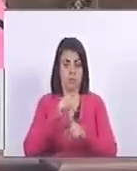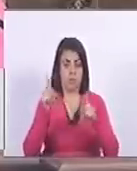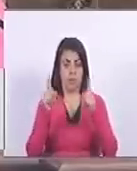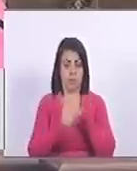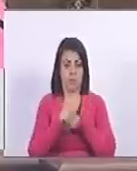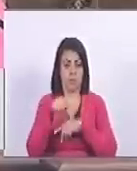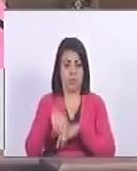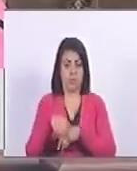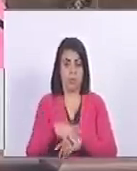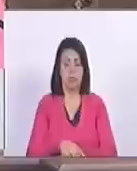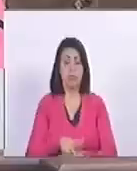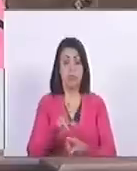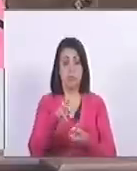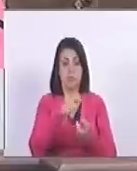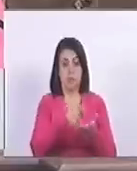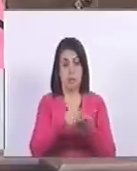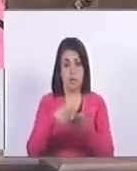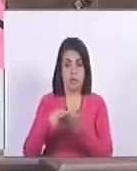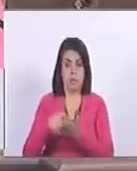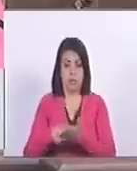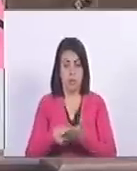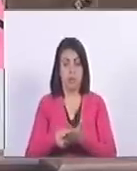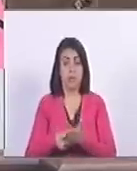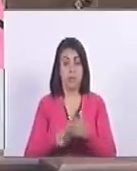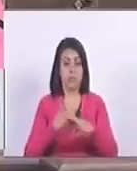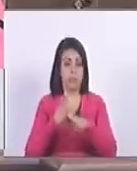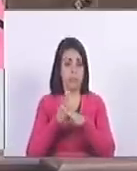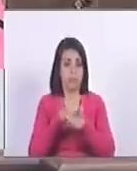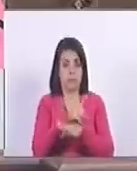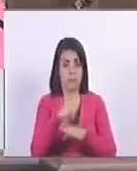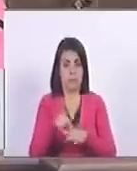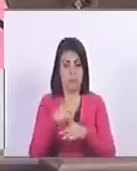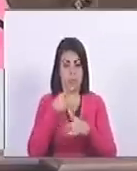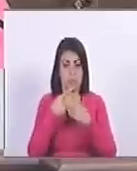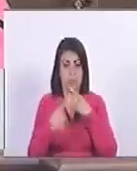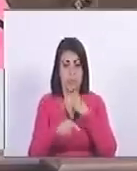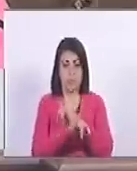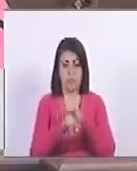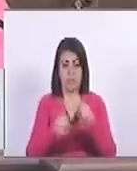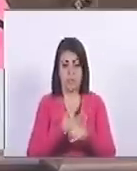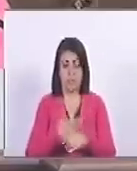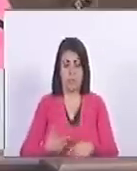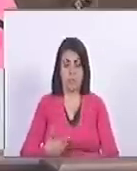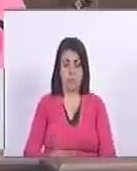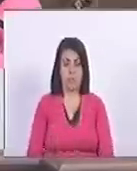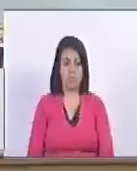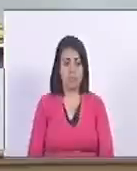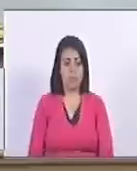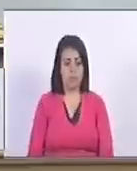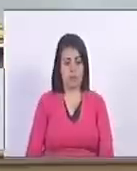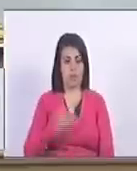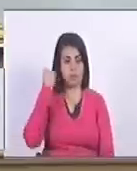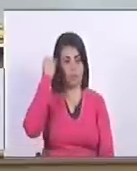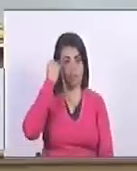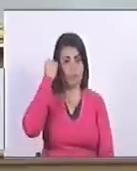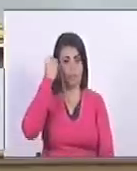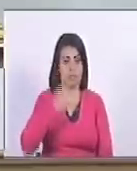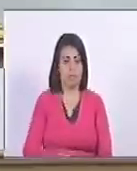modificar la alícuota del tributo en los límites que ella establezca. Es todo, señor presidente. En